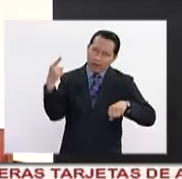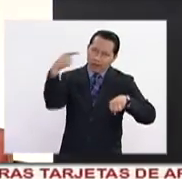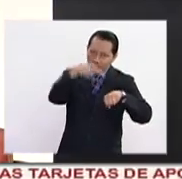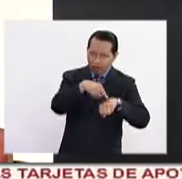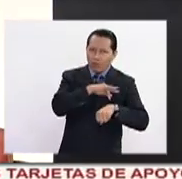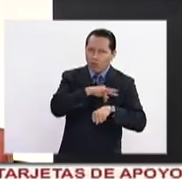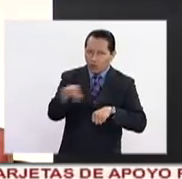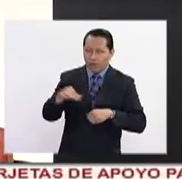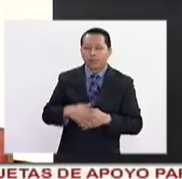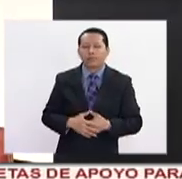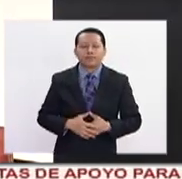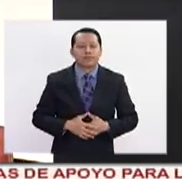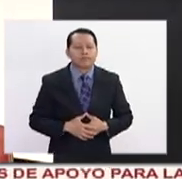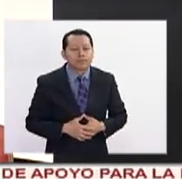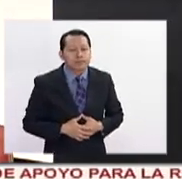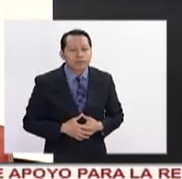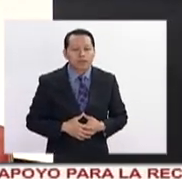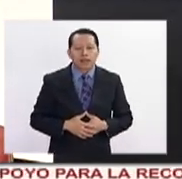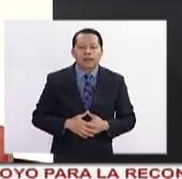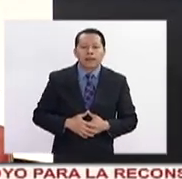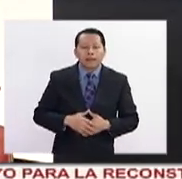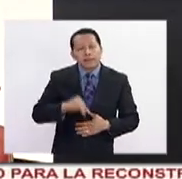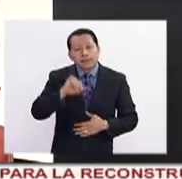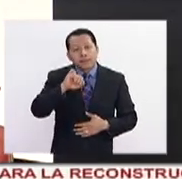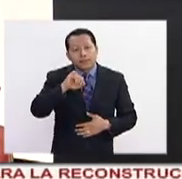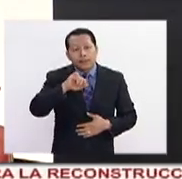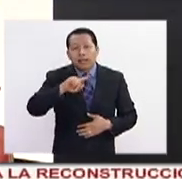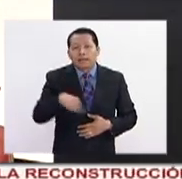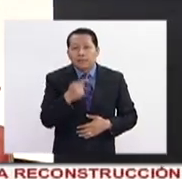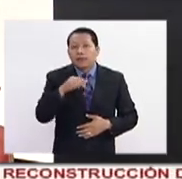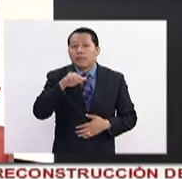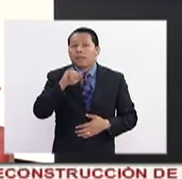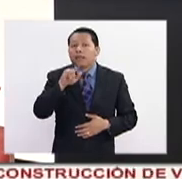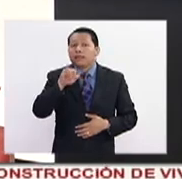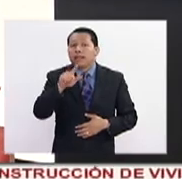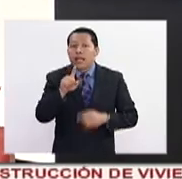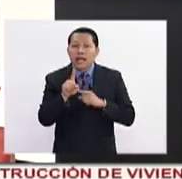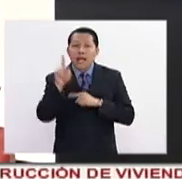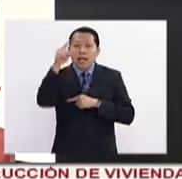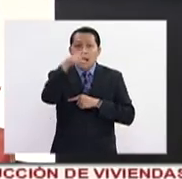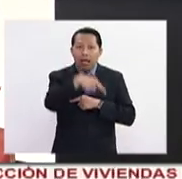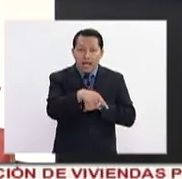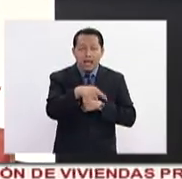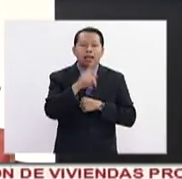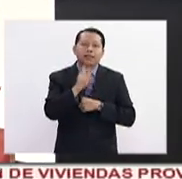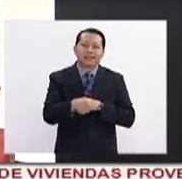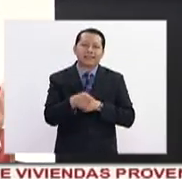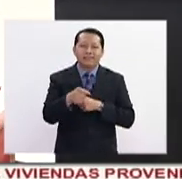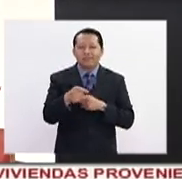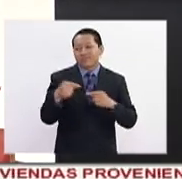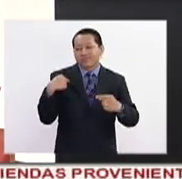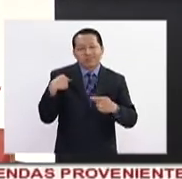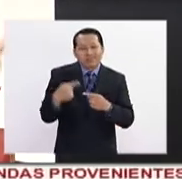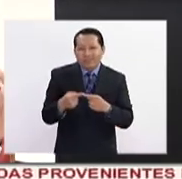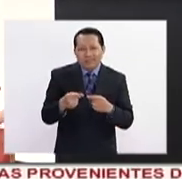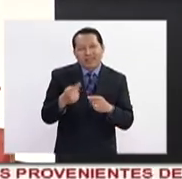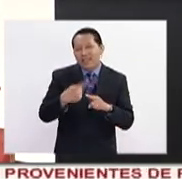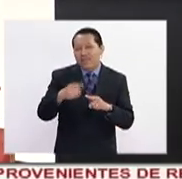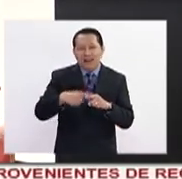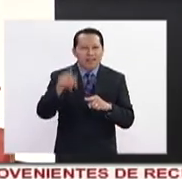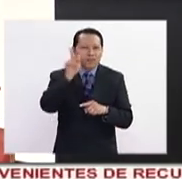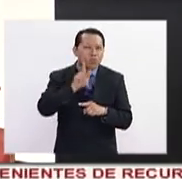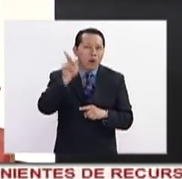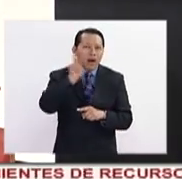es un misil que pues es resultado de todos los ejercicios que ha venido desarrollando a lo largo